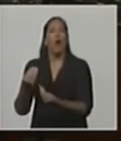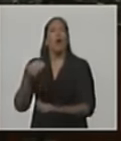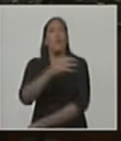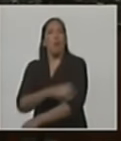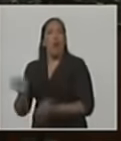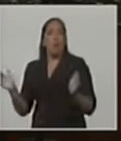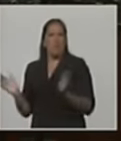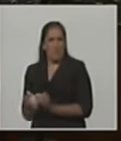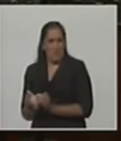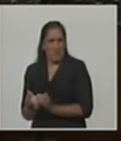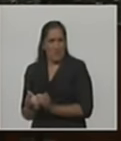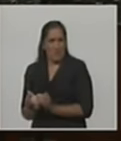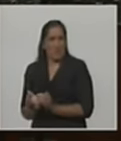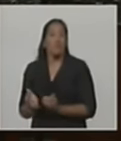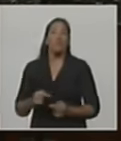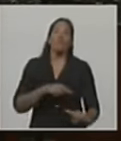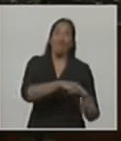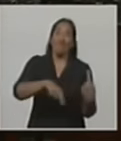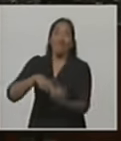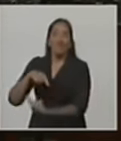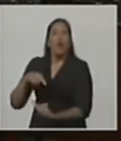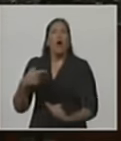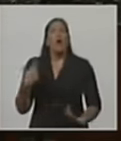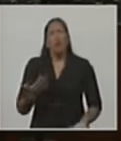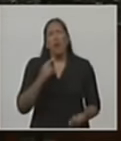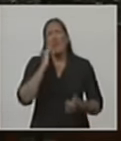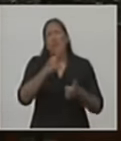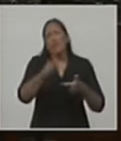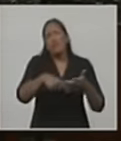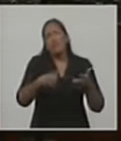Podría seguir todo el día.